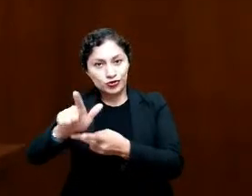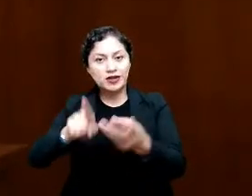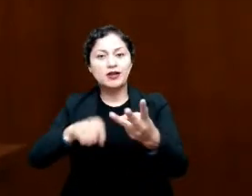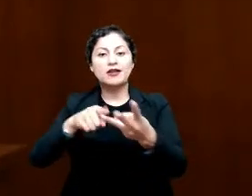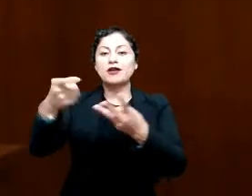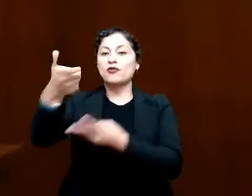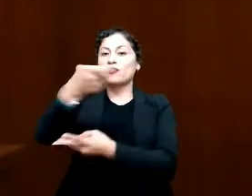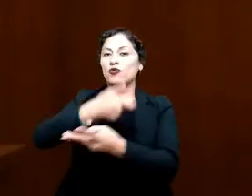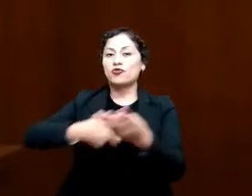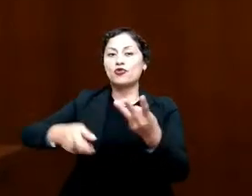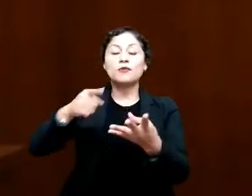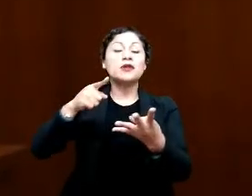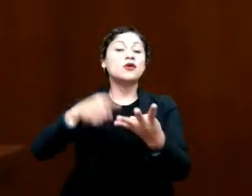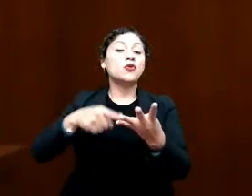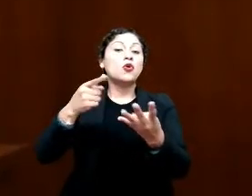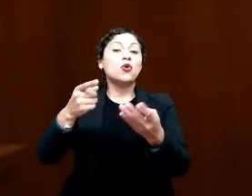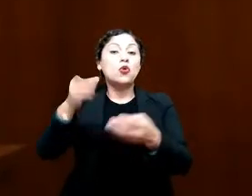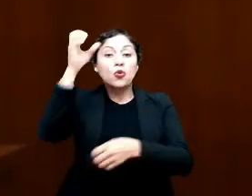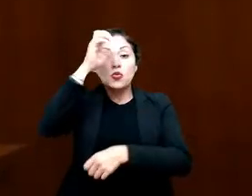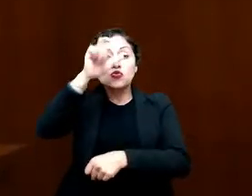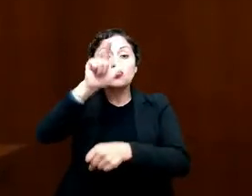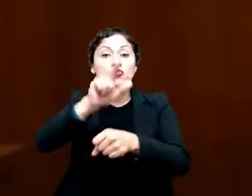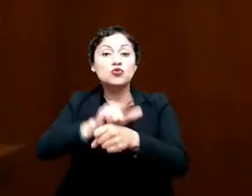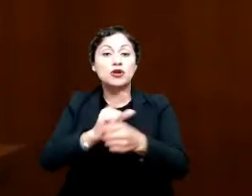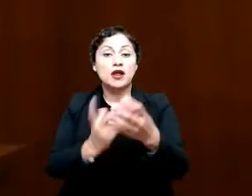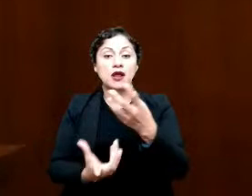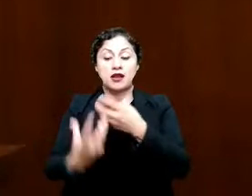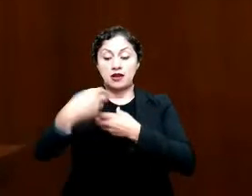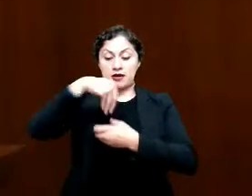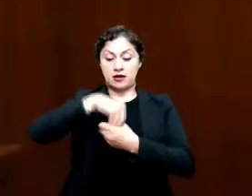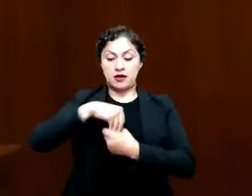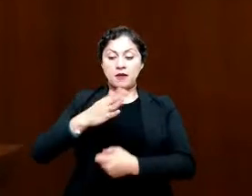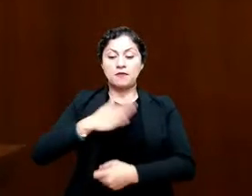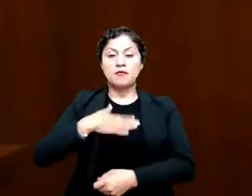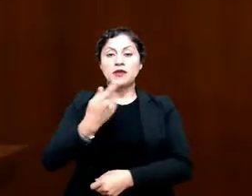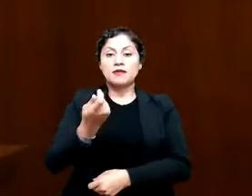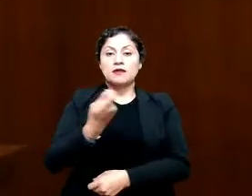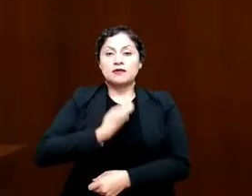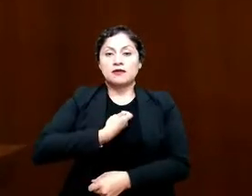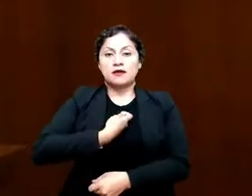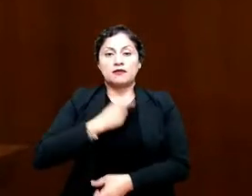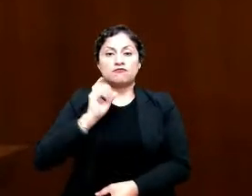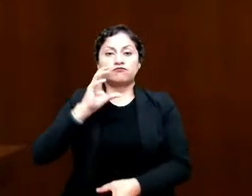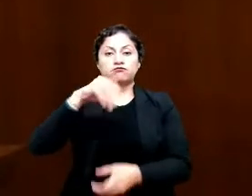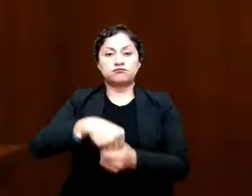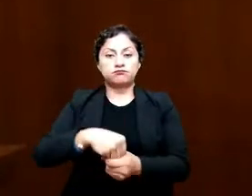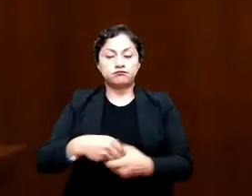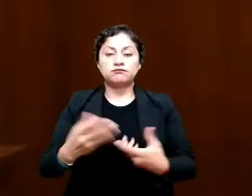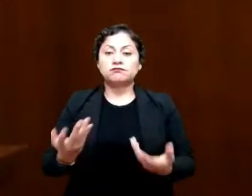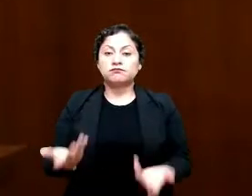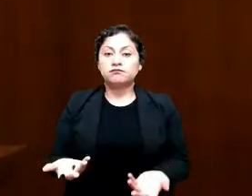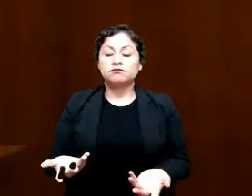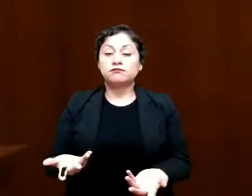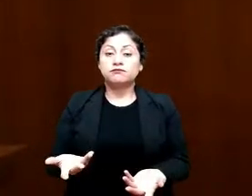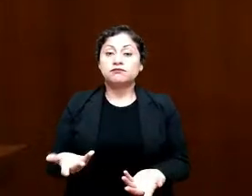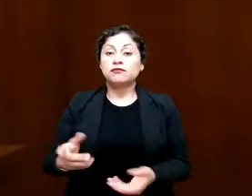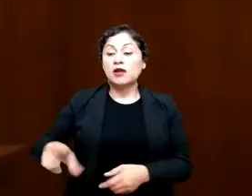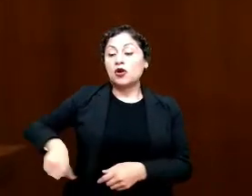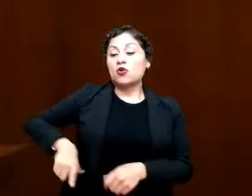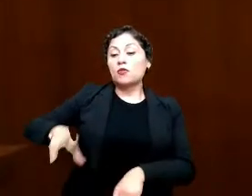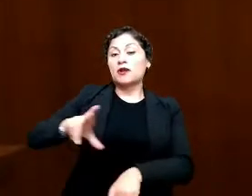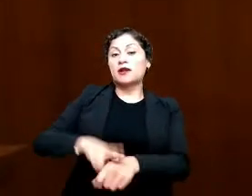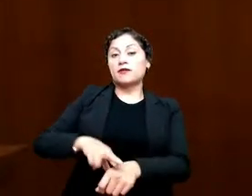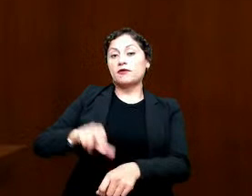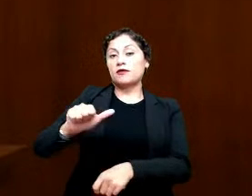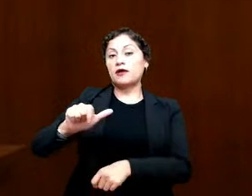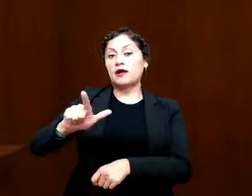cultural. Es en construir nuestro sentido de pertenencia e identidad. El licenciado Alfredo del Mazo, gobernador